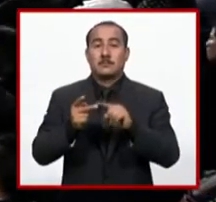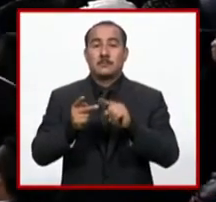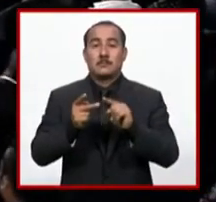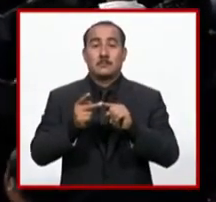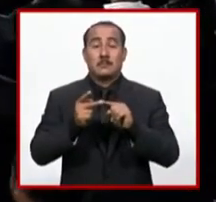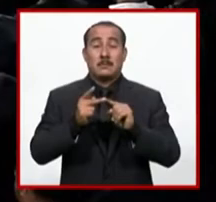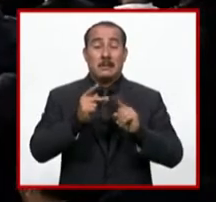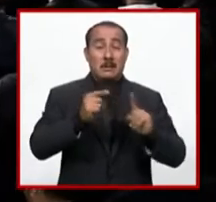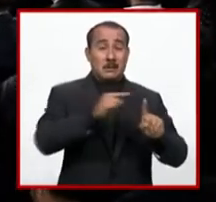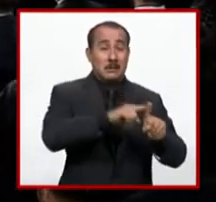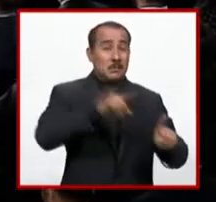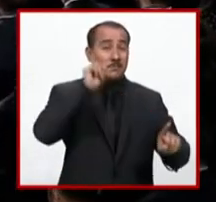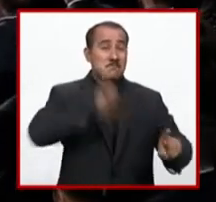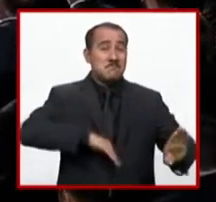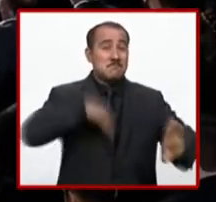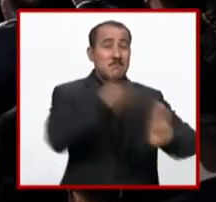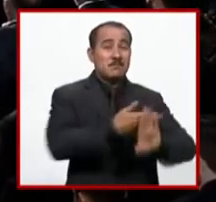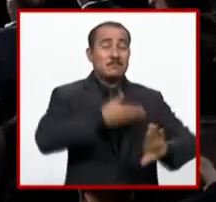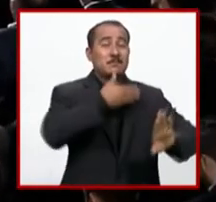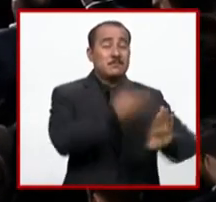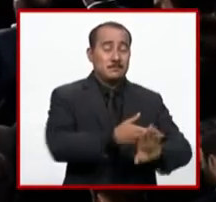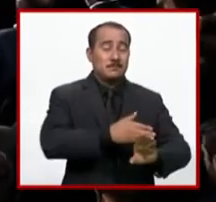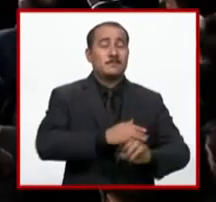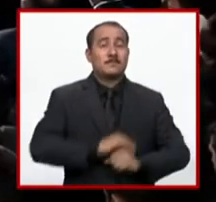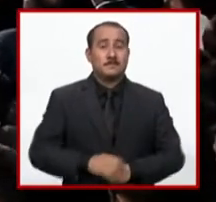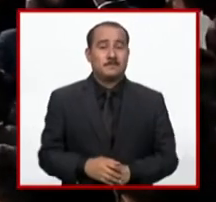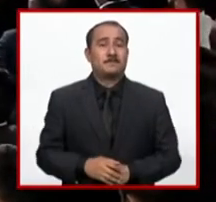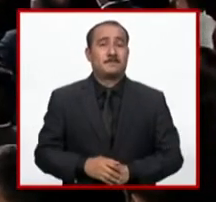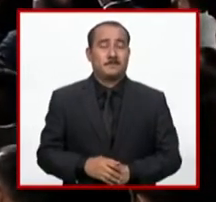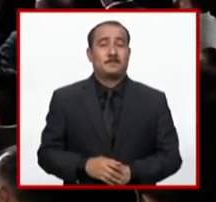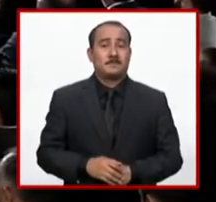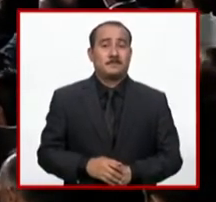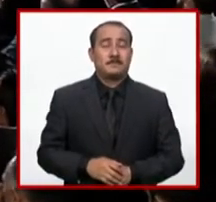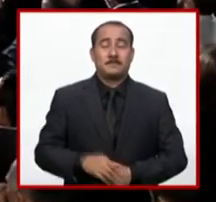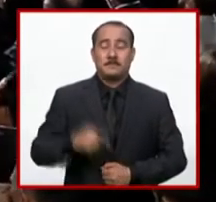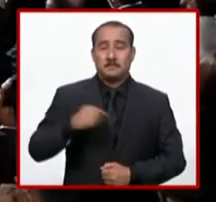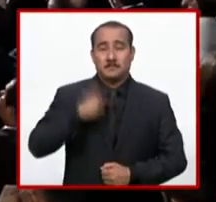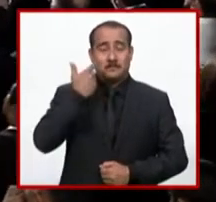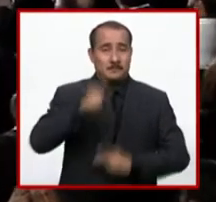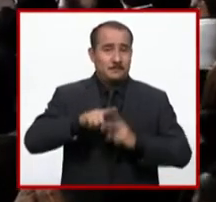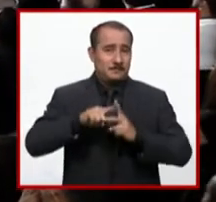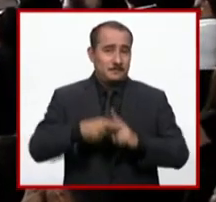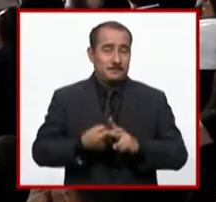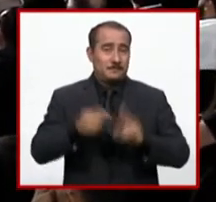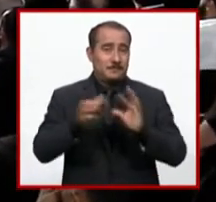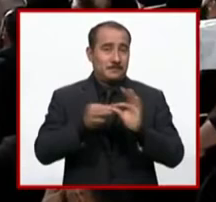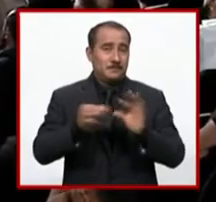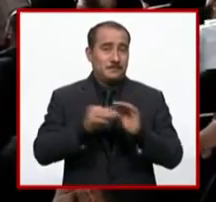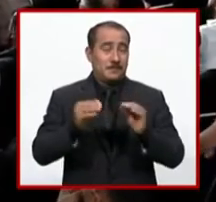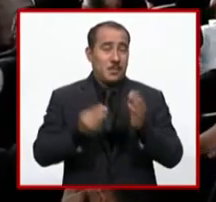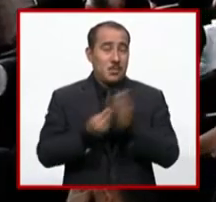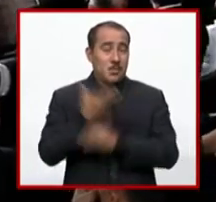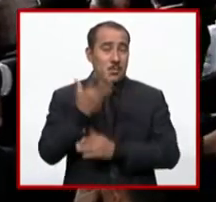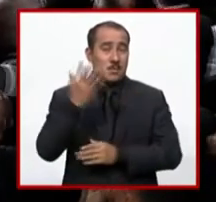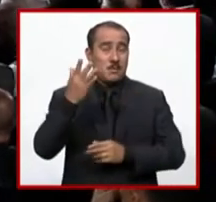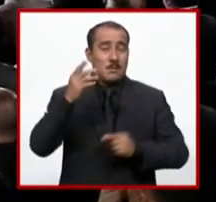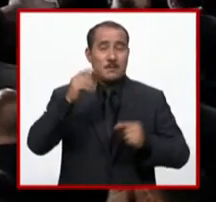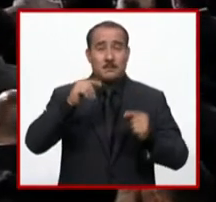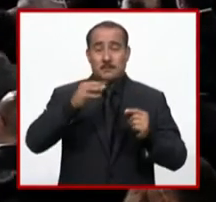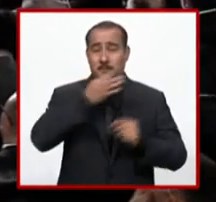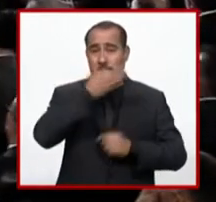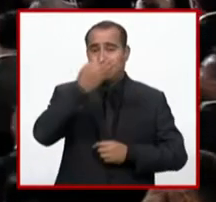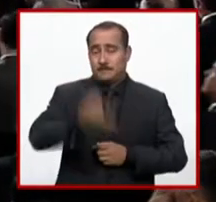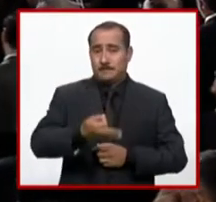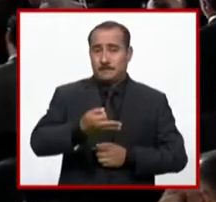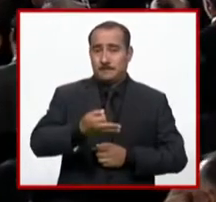con la violencia de género. Y aquí me gustaría empezar con una nueva política pública que quiero